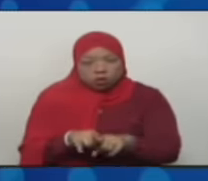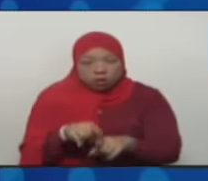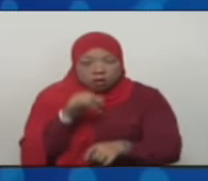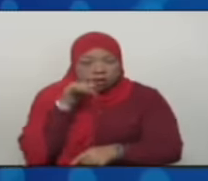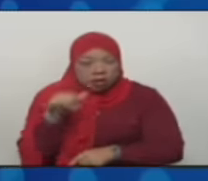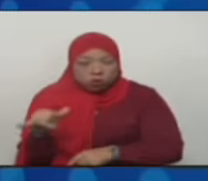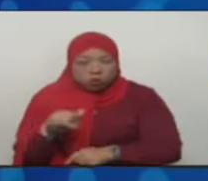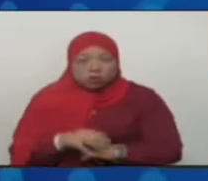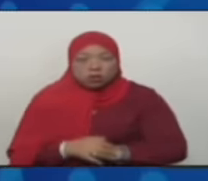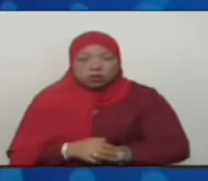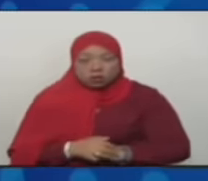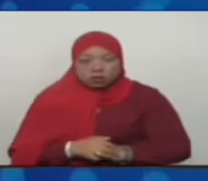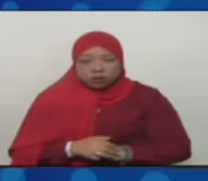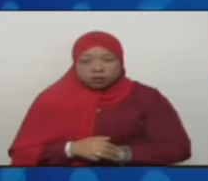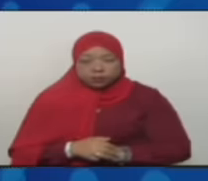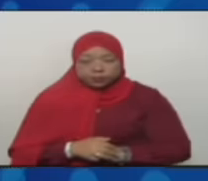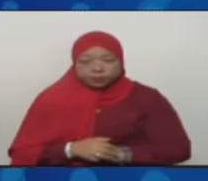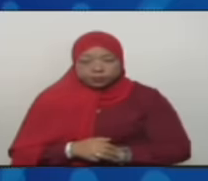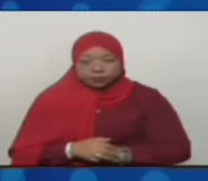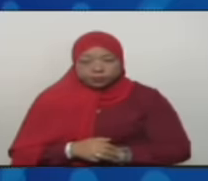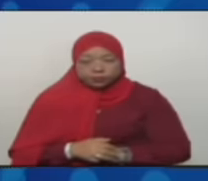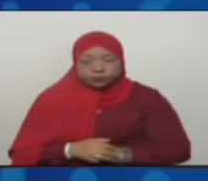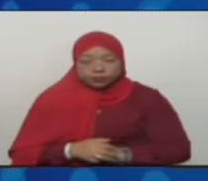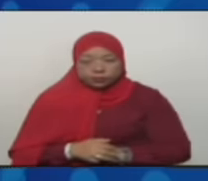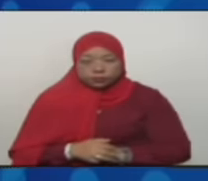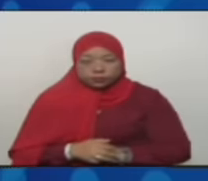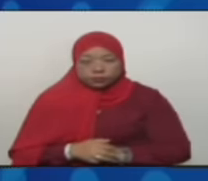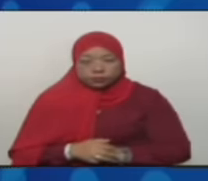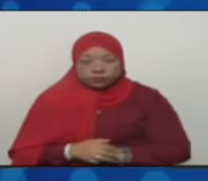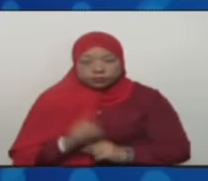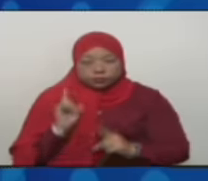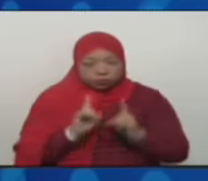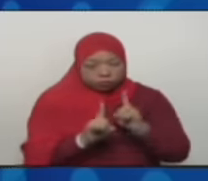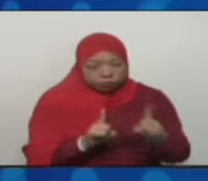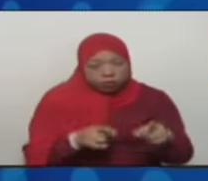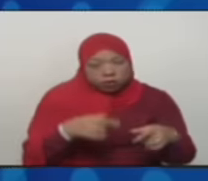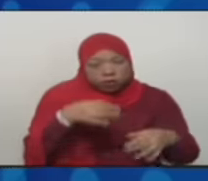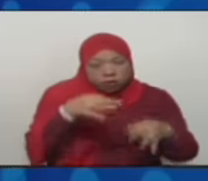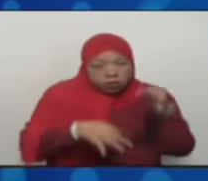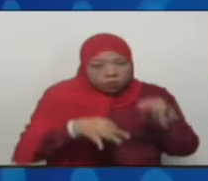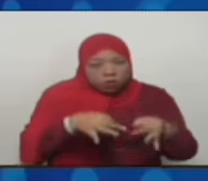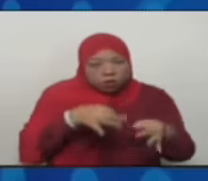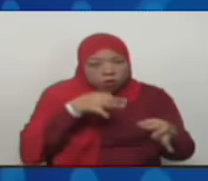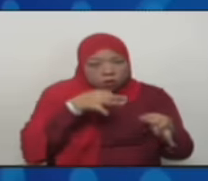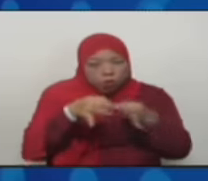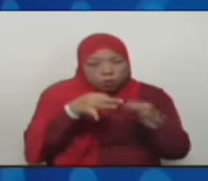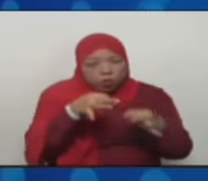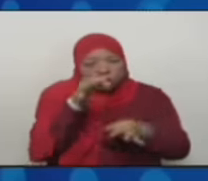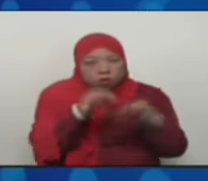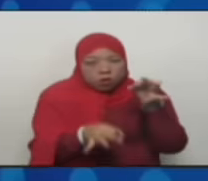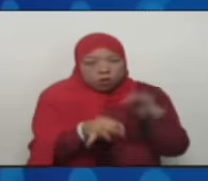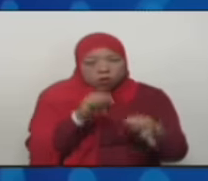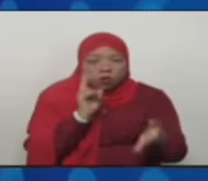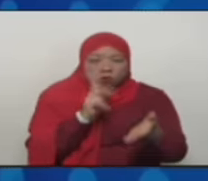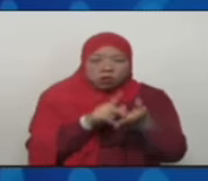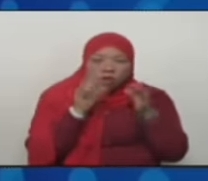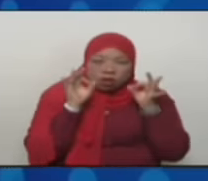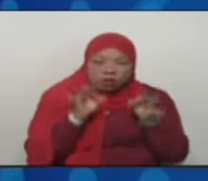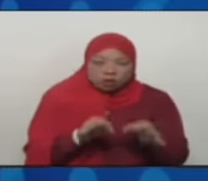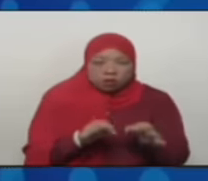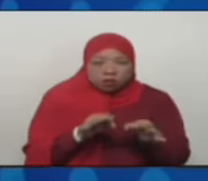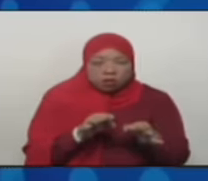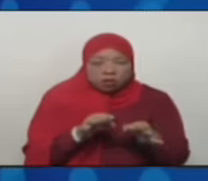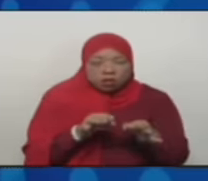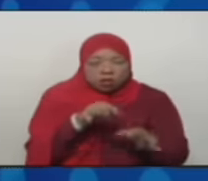Claro. Y va ante la fiscalía, ante un juez, ¿verdad? Y